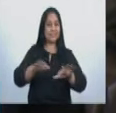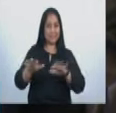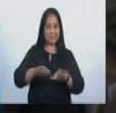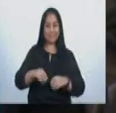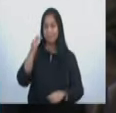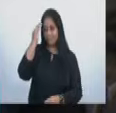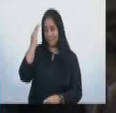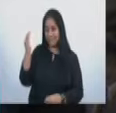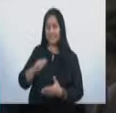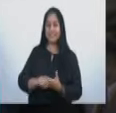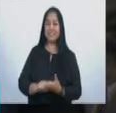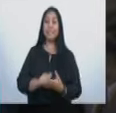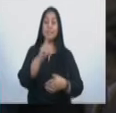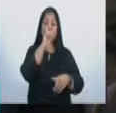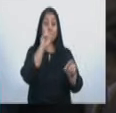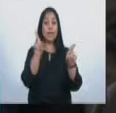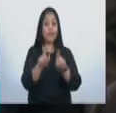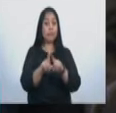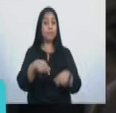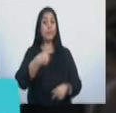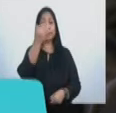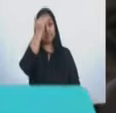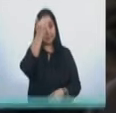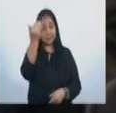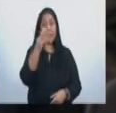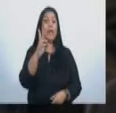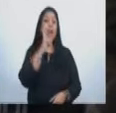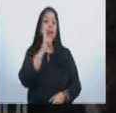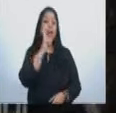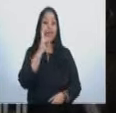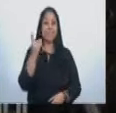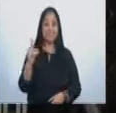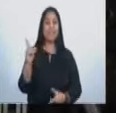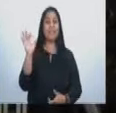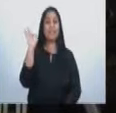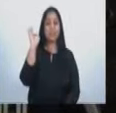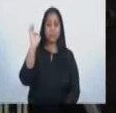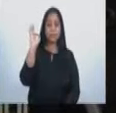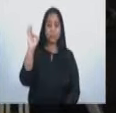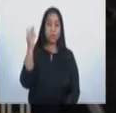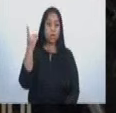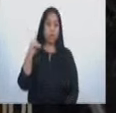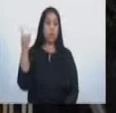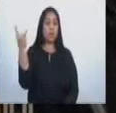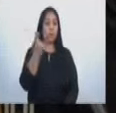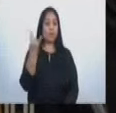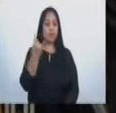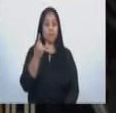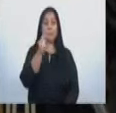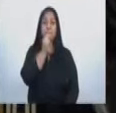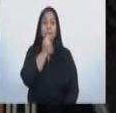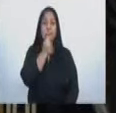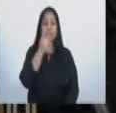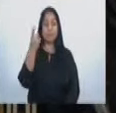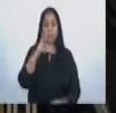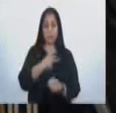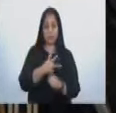evento saludamos también a los rectores del foro de universidades privadas de